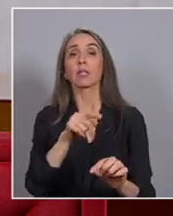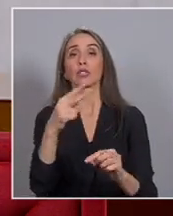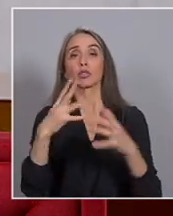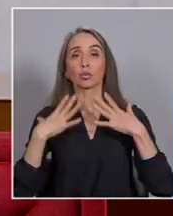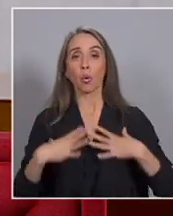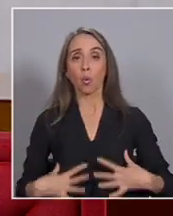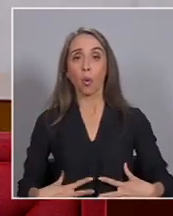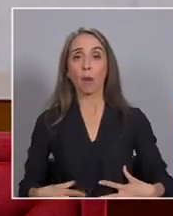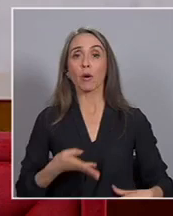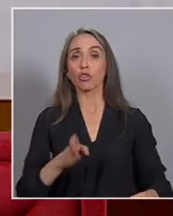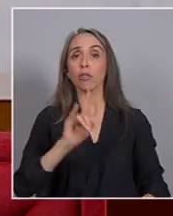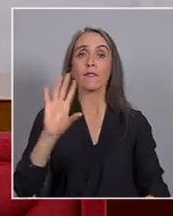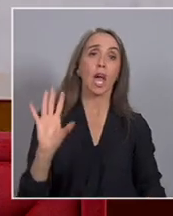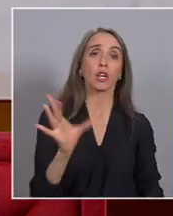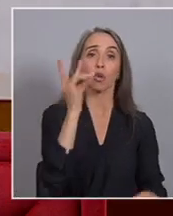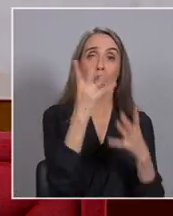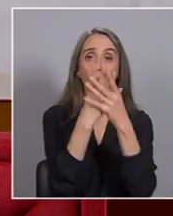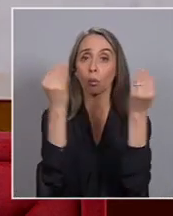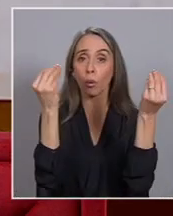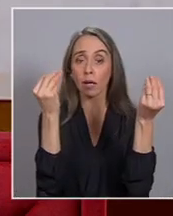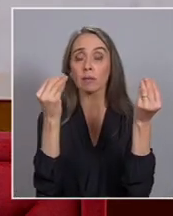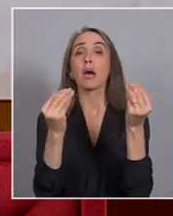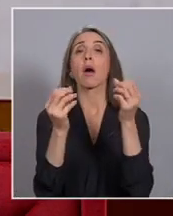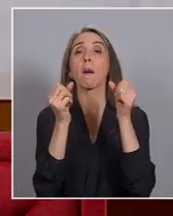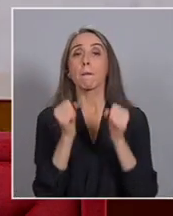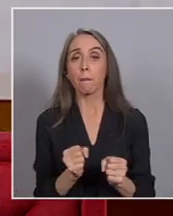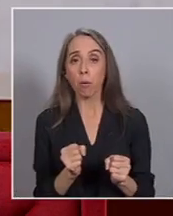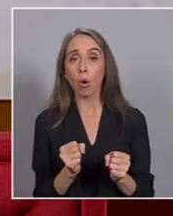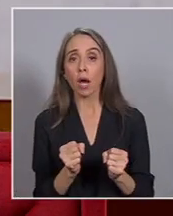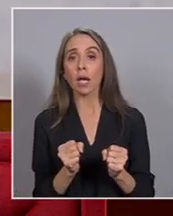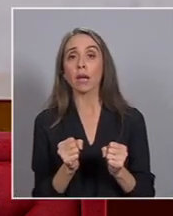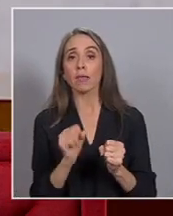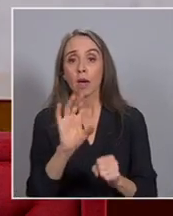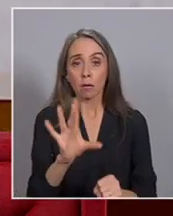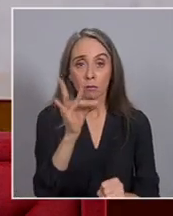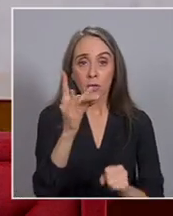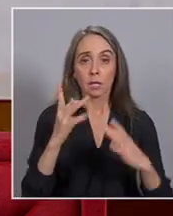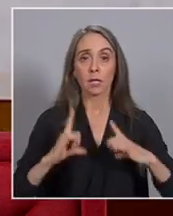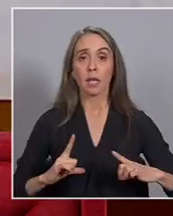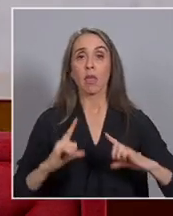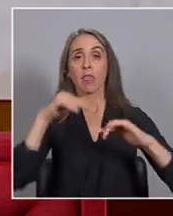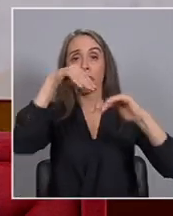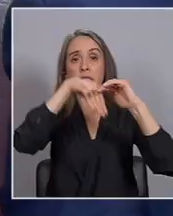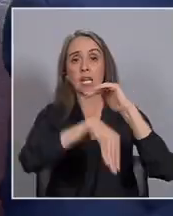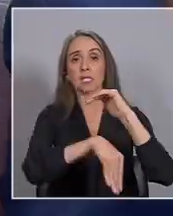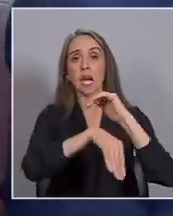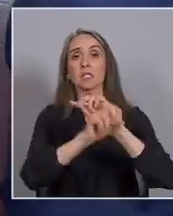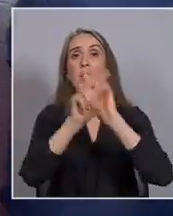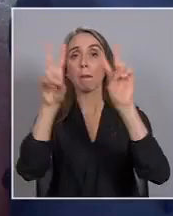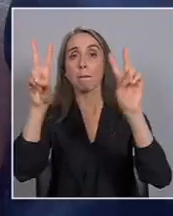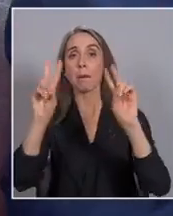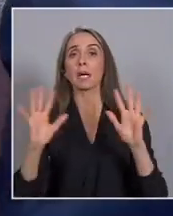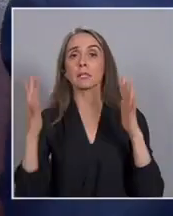cuerpos aún no son encontrados, puedan descansar en paz.